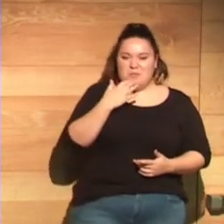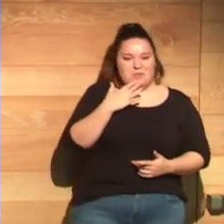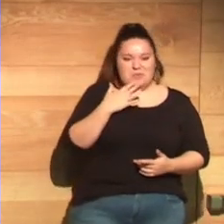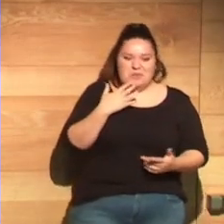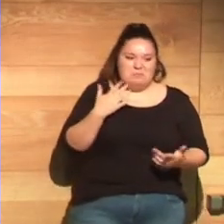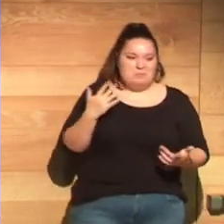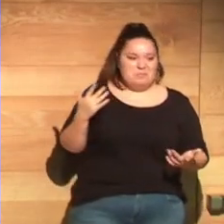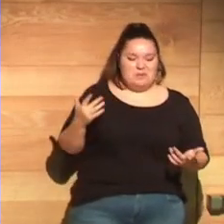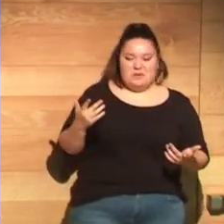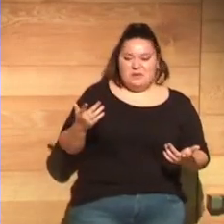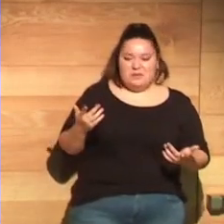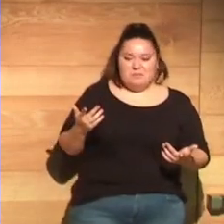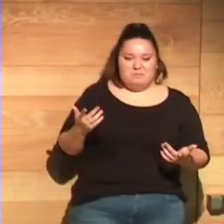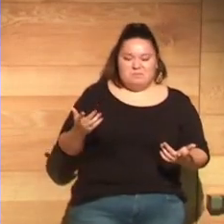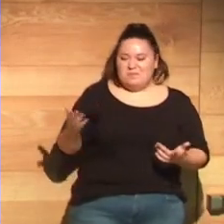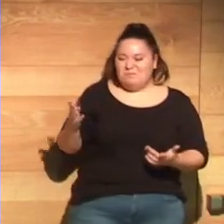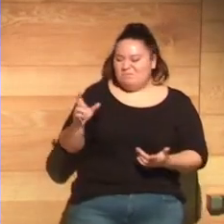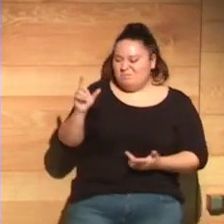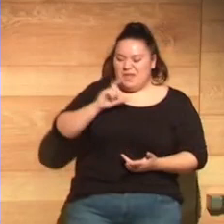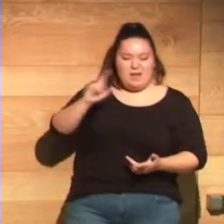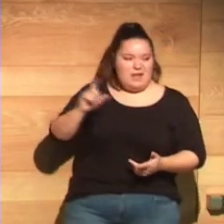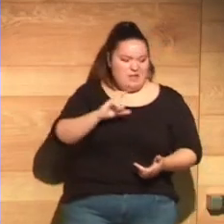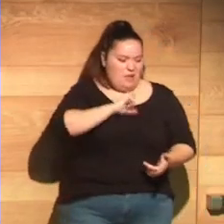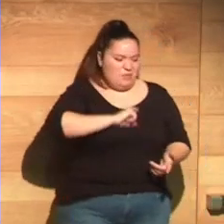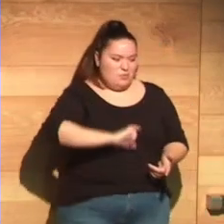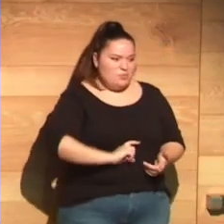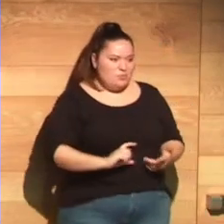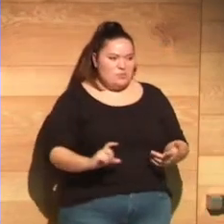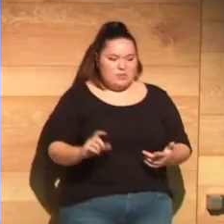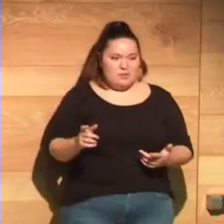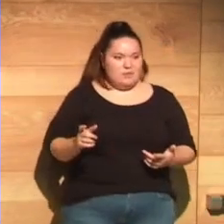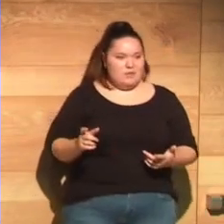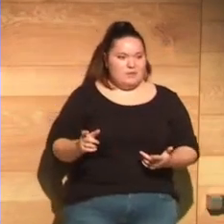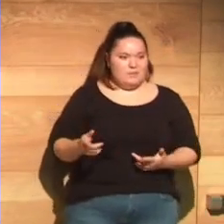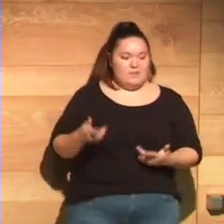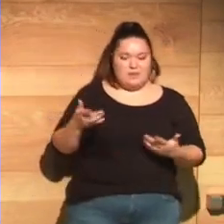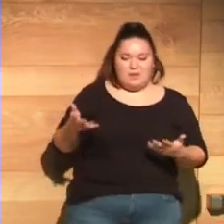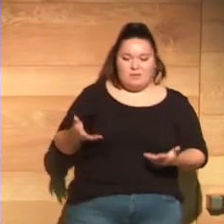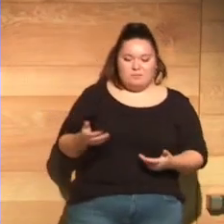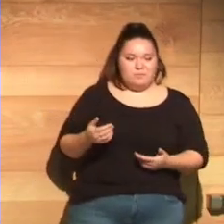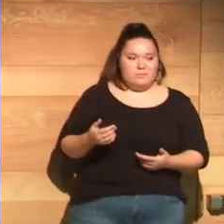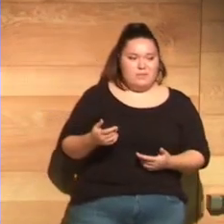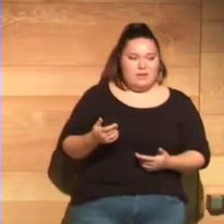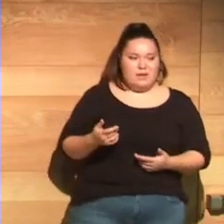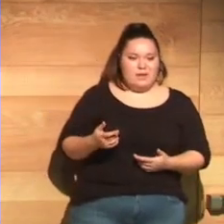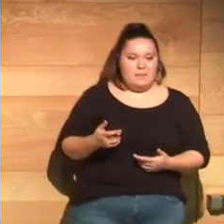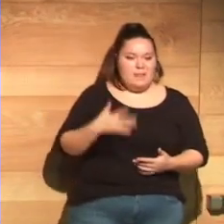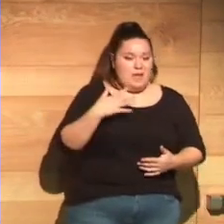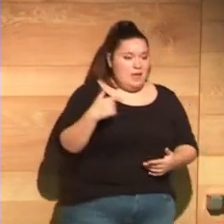quiso y que la trató fatal, muy paternalista, con mucho desprecio, la